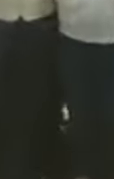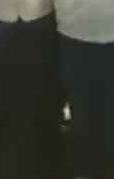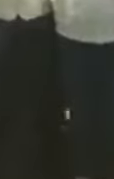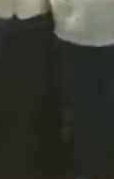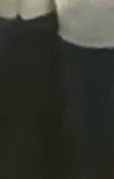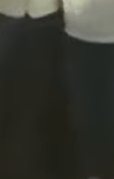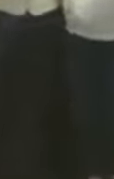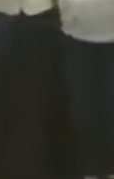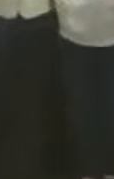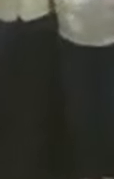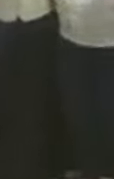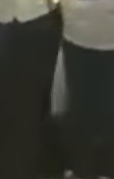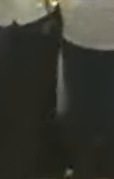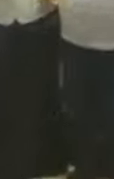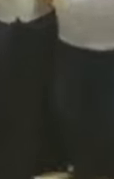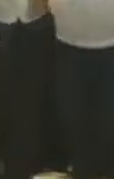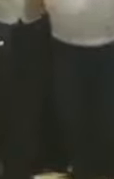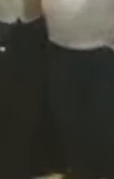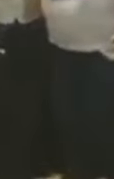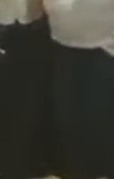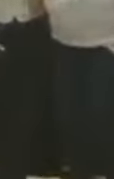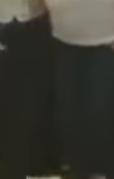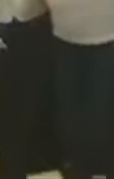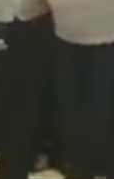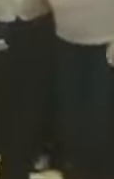tengo cariño.